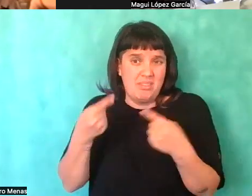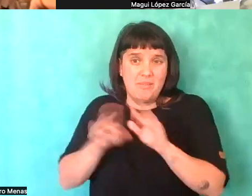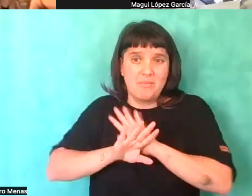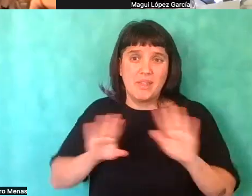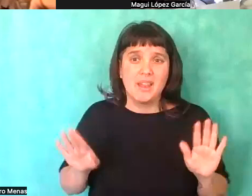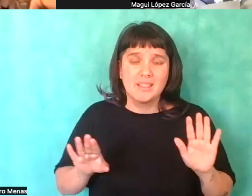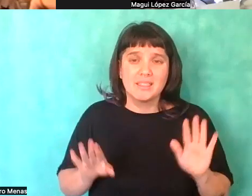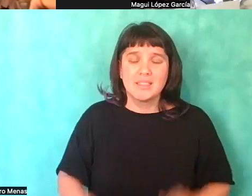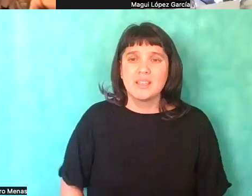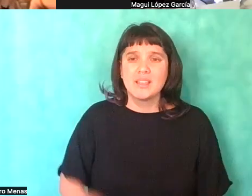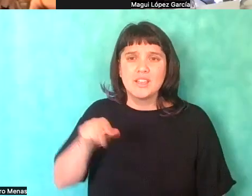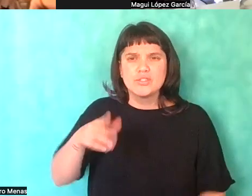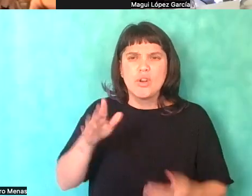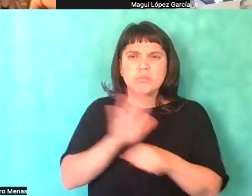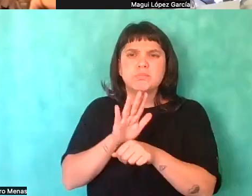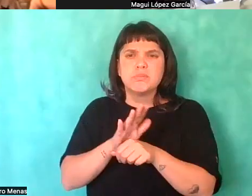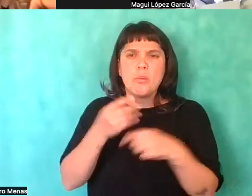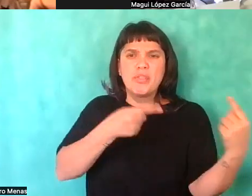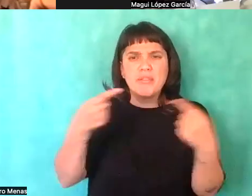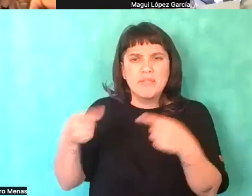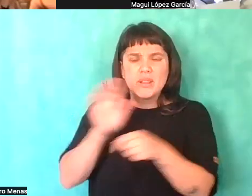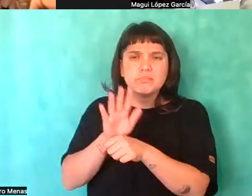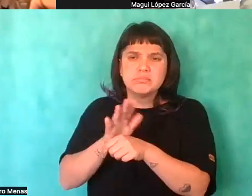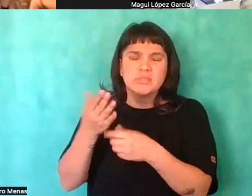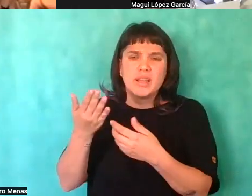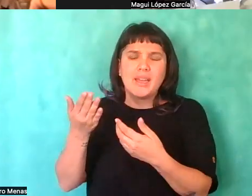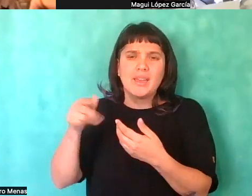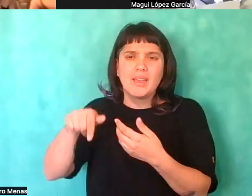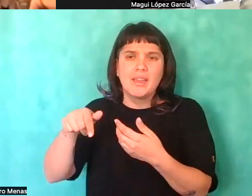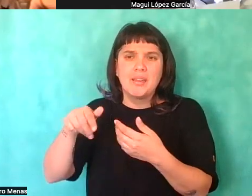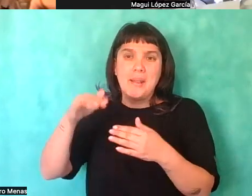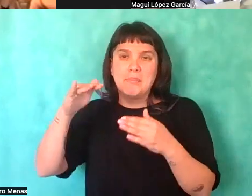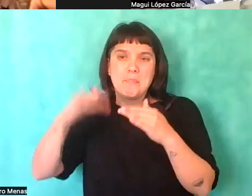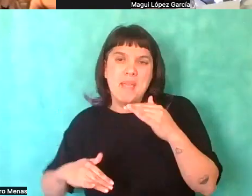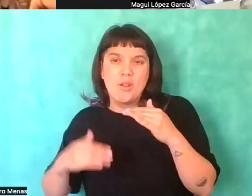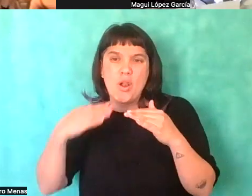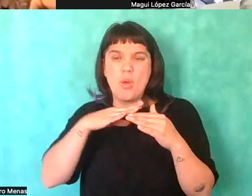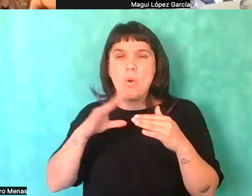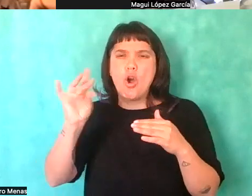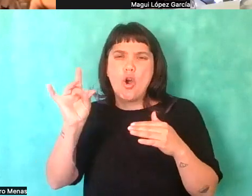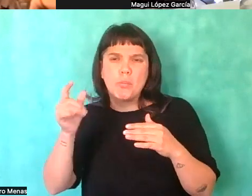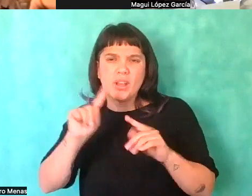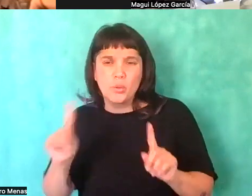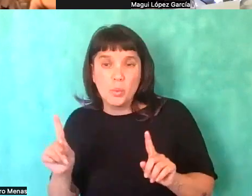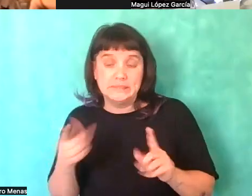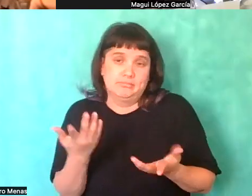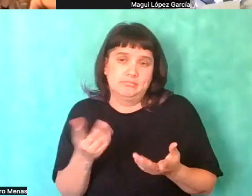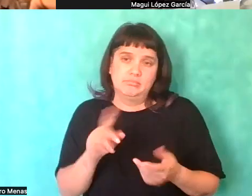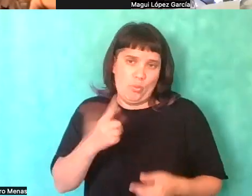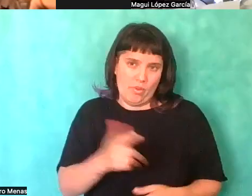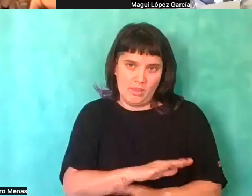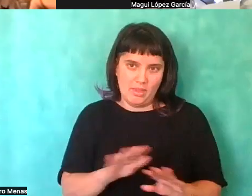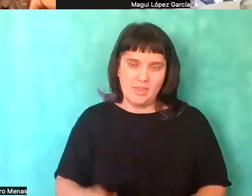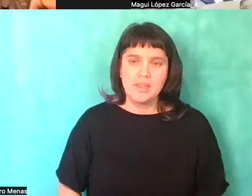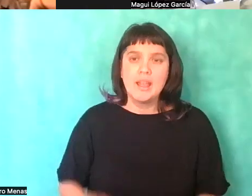digo, eso no la hace menos lengua, el latín tampoco tiene artículos, digo, y nadie diría que es menos lengua, que es menos compleja, o que, bueno, la lengua de señas lo puedo hacer